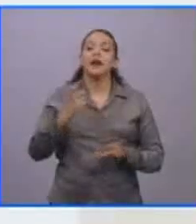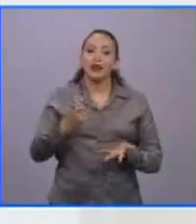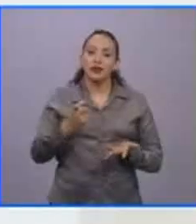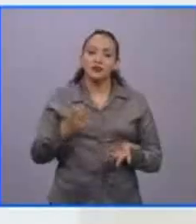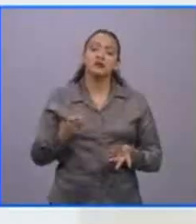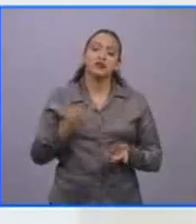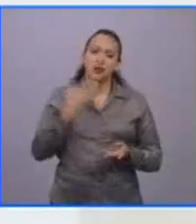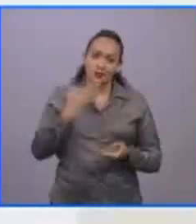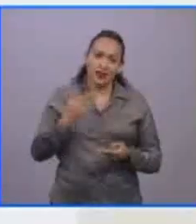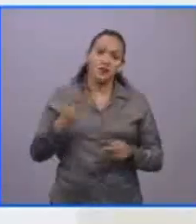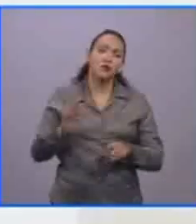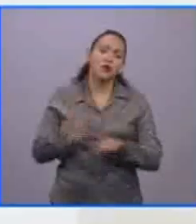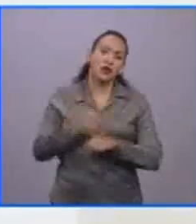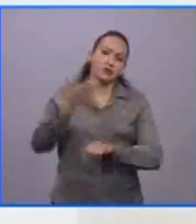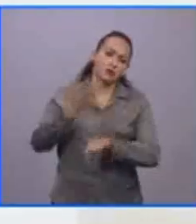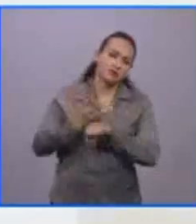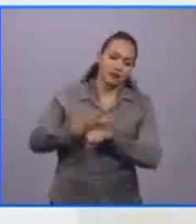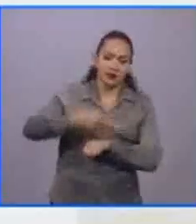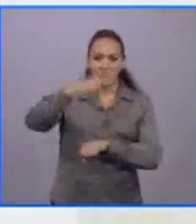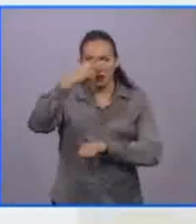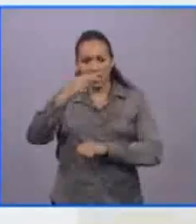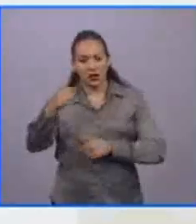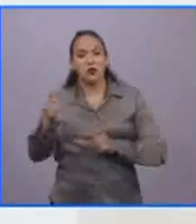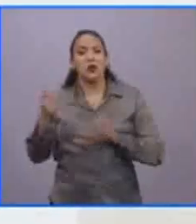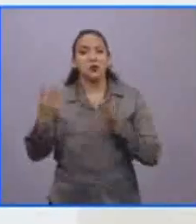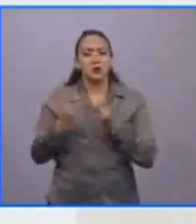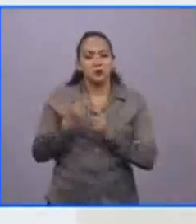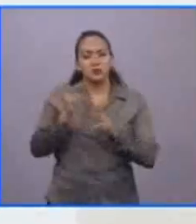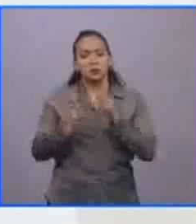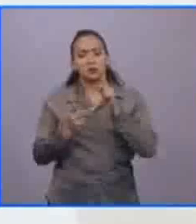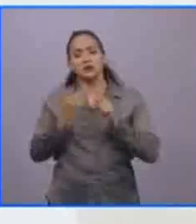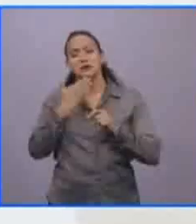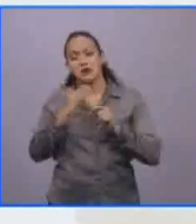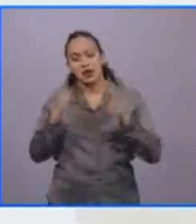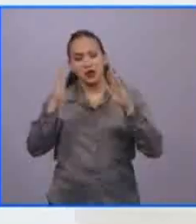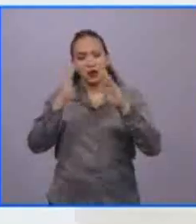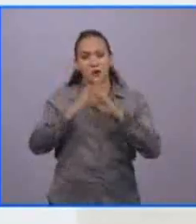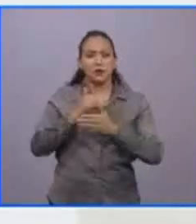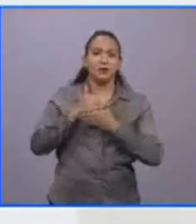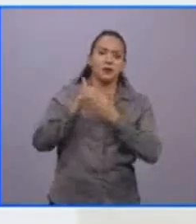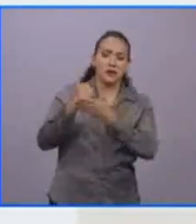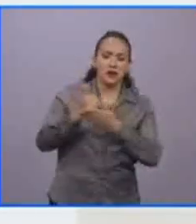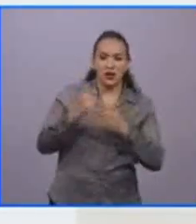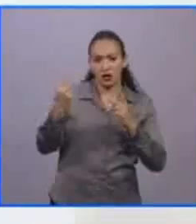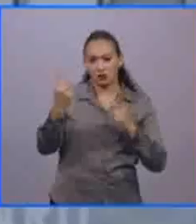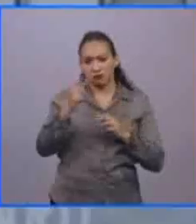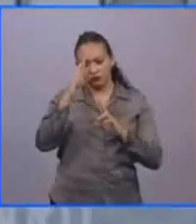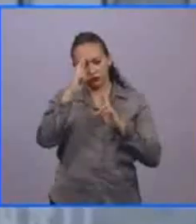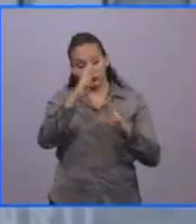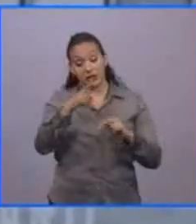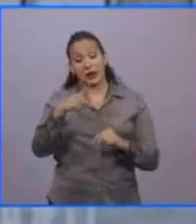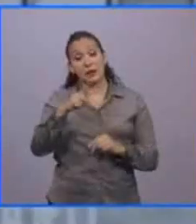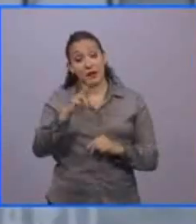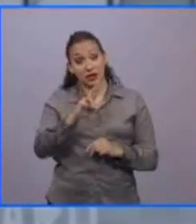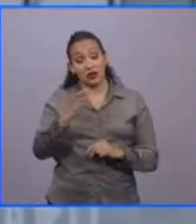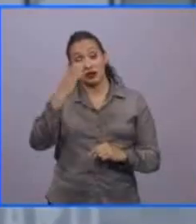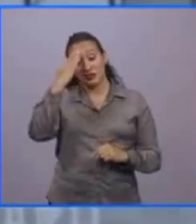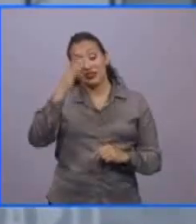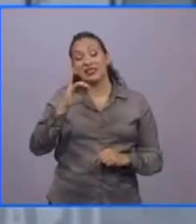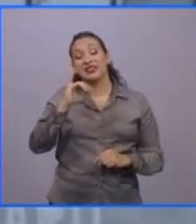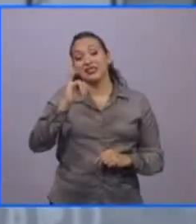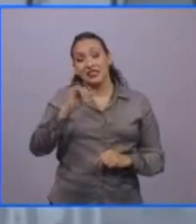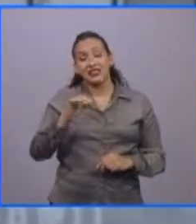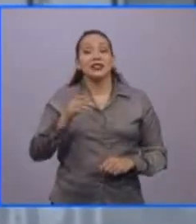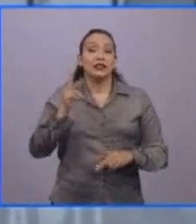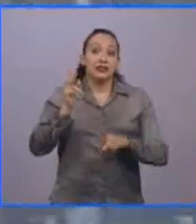de la positiva relación que se tiene con el país vecino, misma que se caracteriza por el respeto. Sin embargo, reconoció que sigue